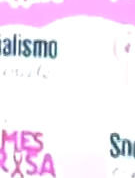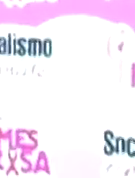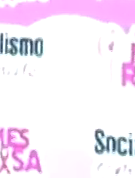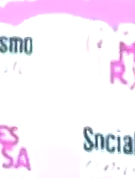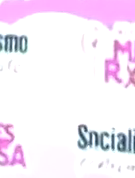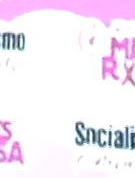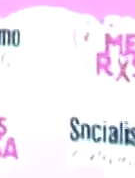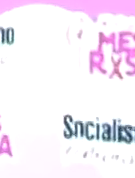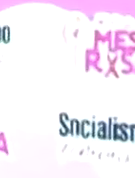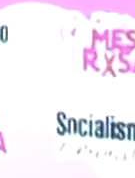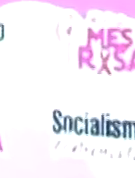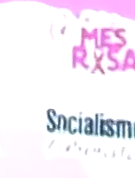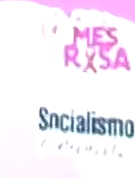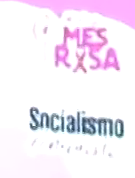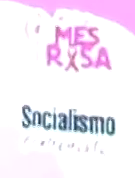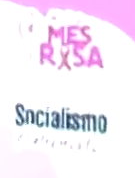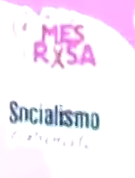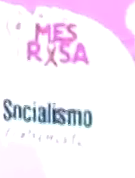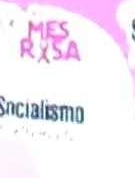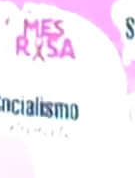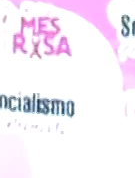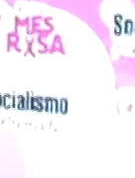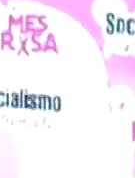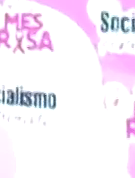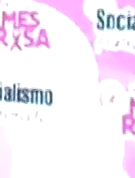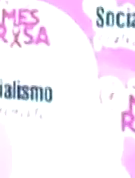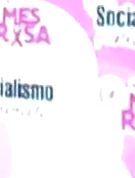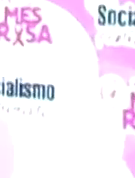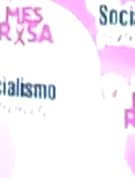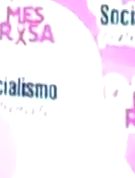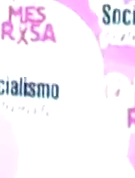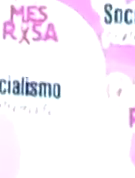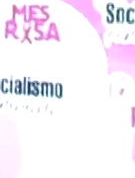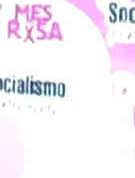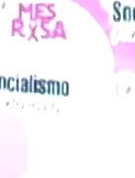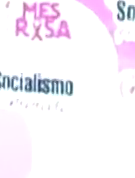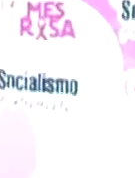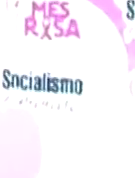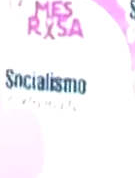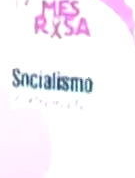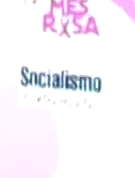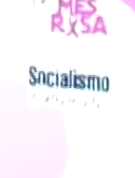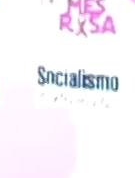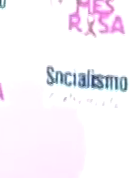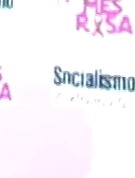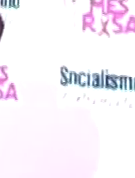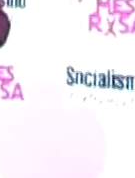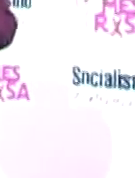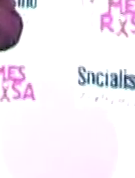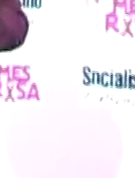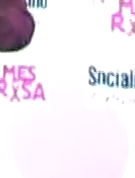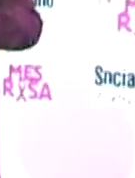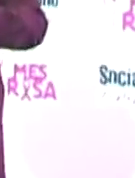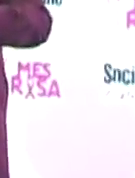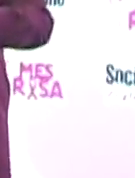cuando el comandante Hugo Chávez se declaró feminista y protector de la mujer venezolana.